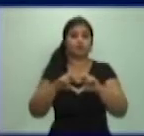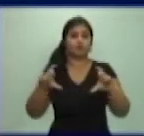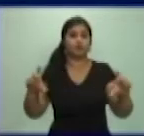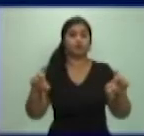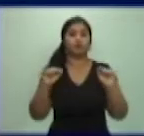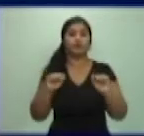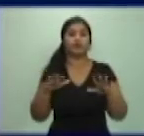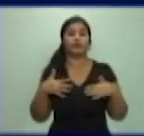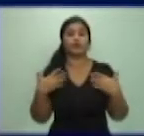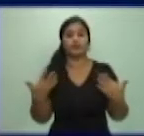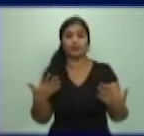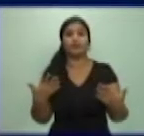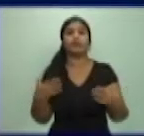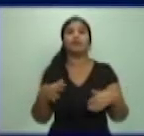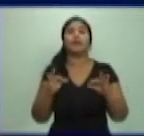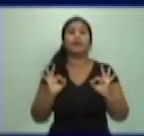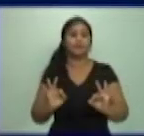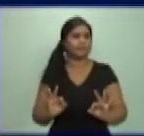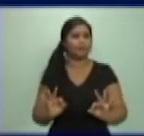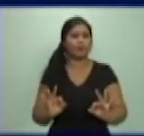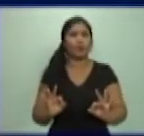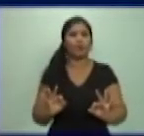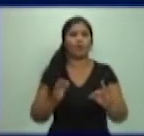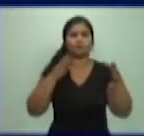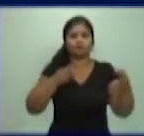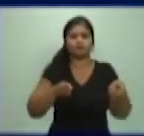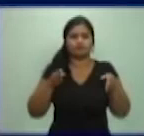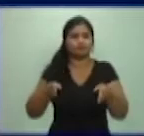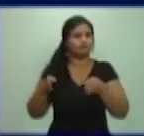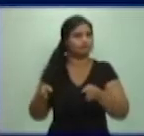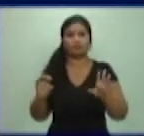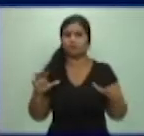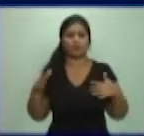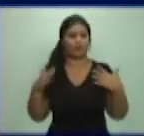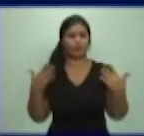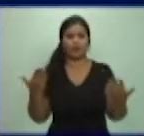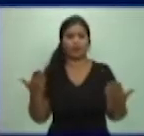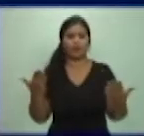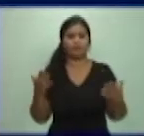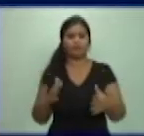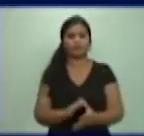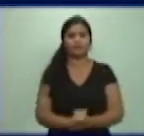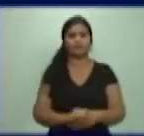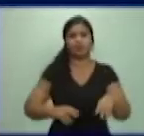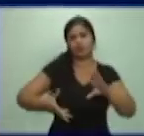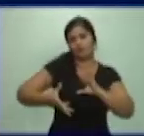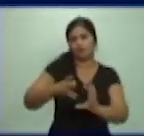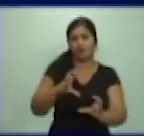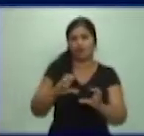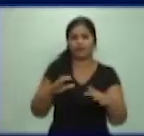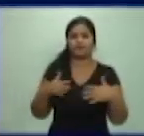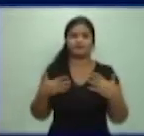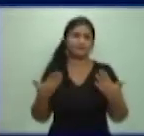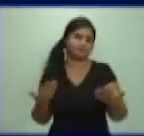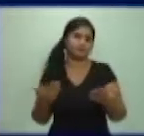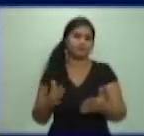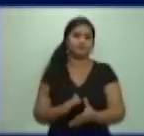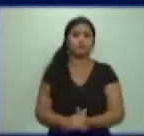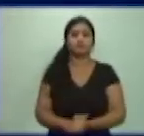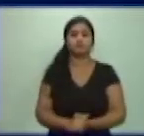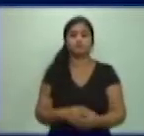criterios estudiados, se clasifica como, por su forma locutiva, puede ser